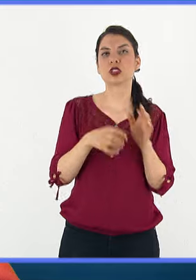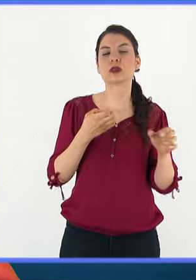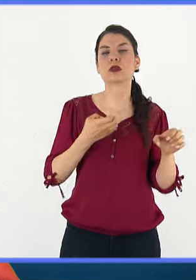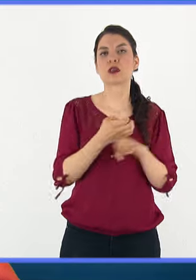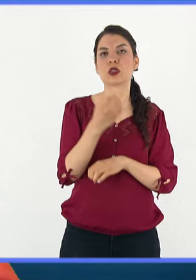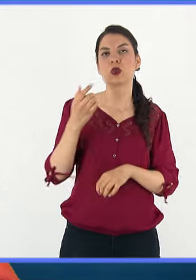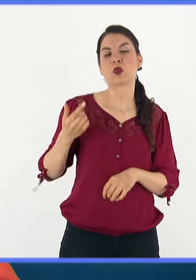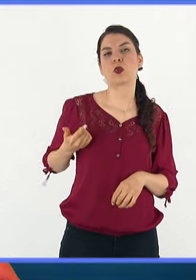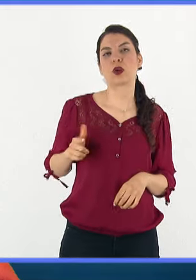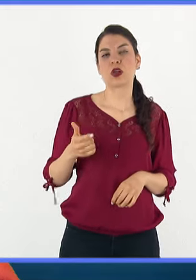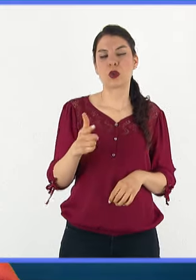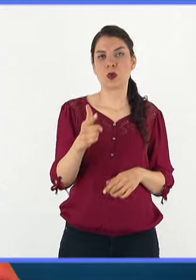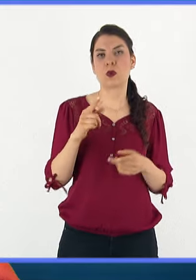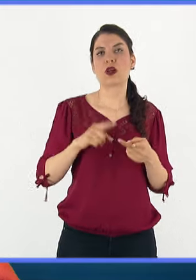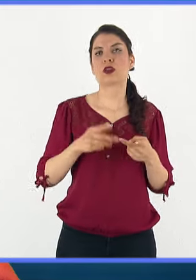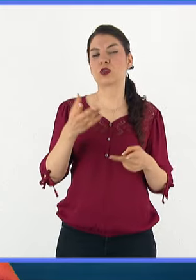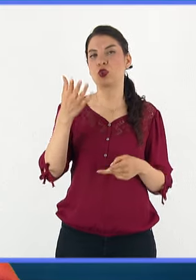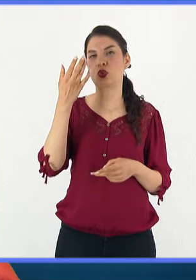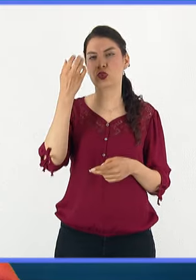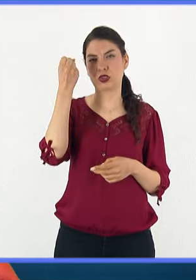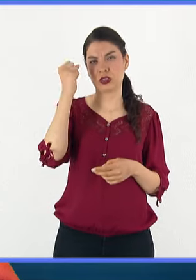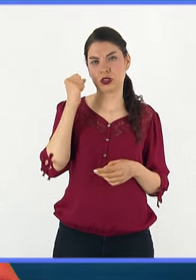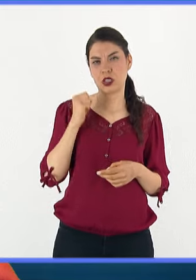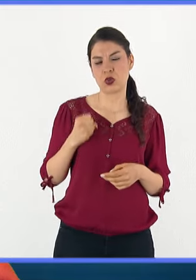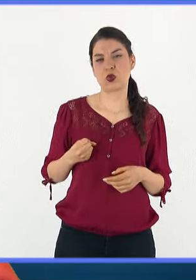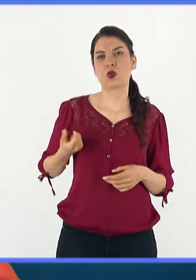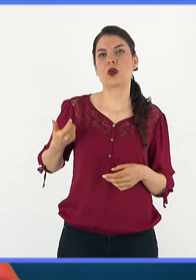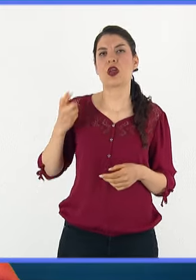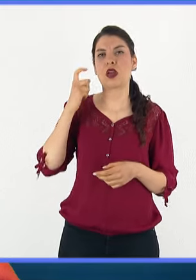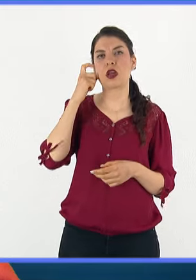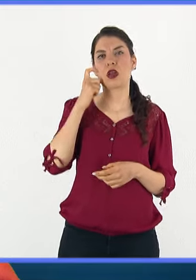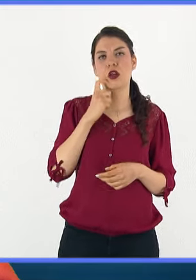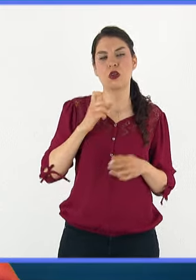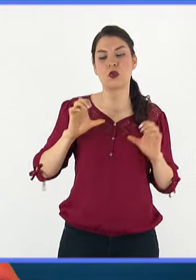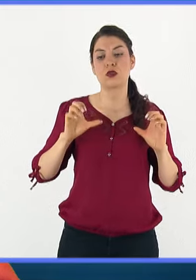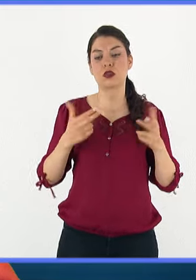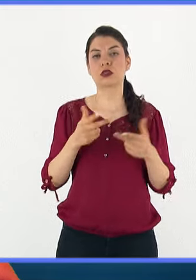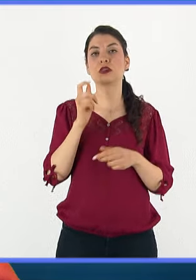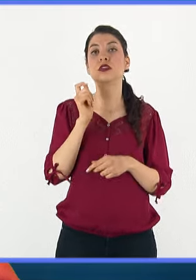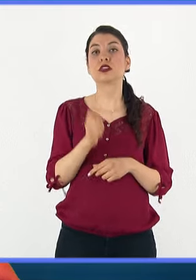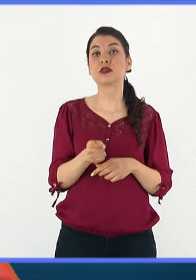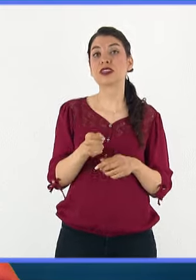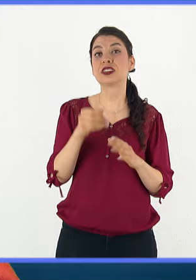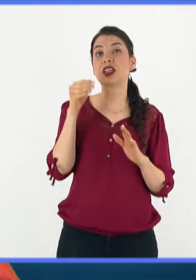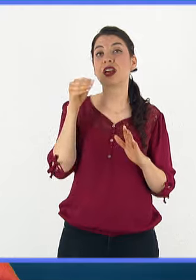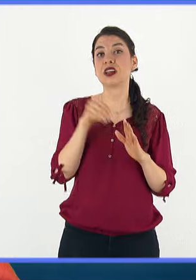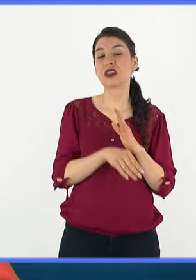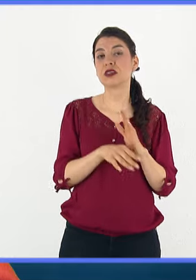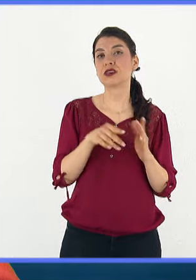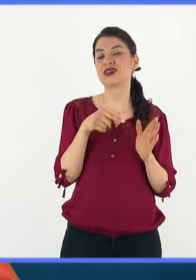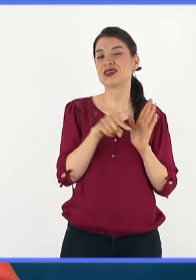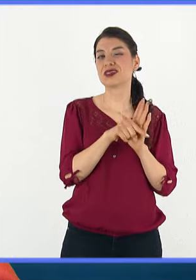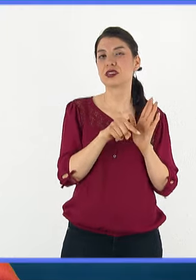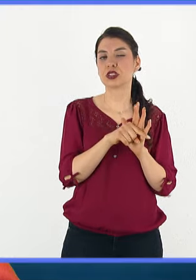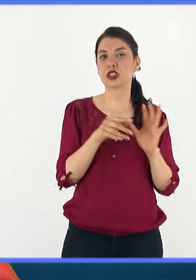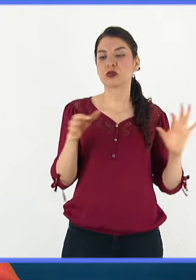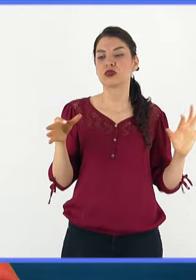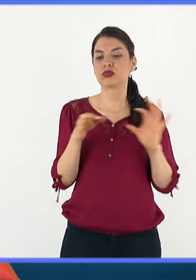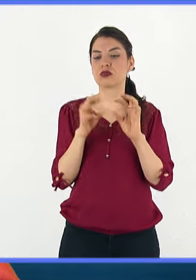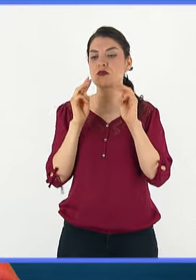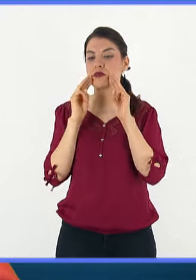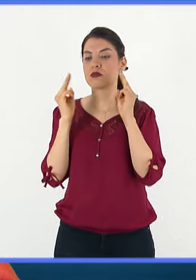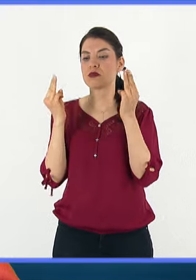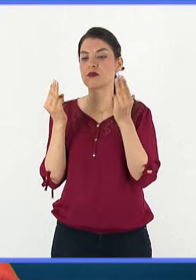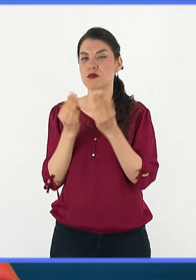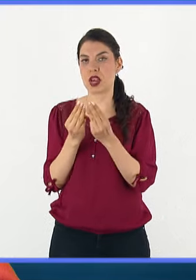Guerrero o Chiapas esto Durante los Últimos Días una situación de crisis que se asocia al narcotráfico y las organizaciones